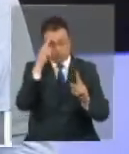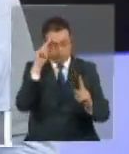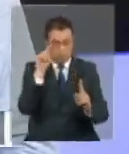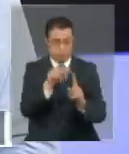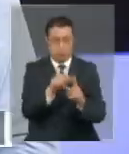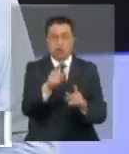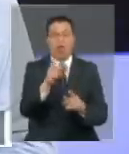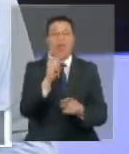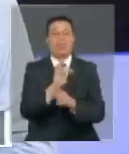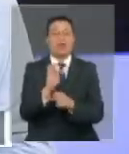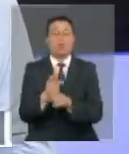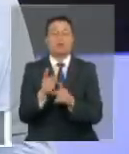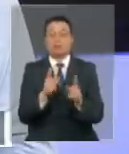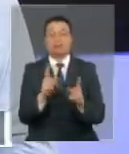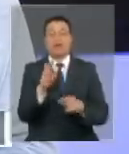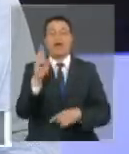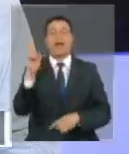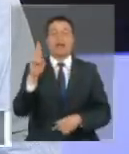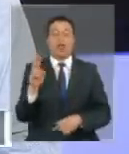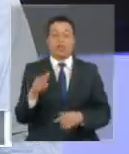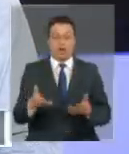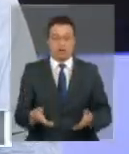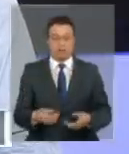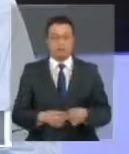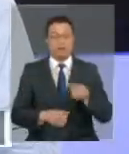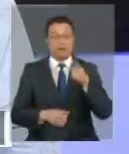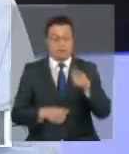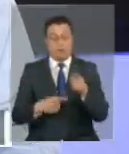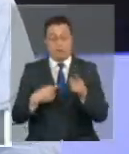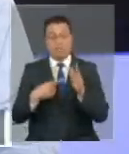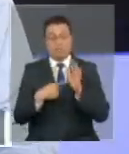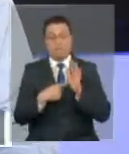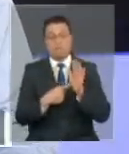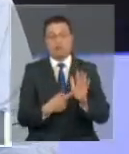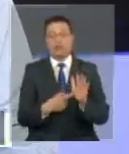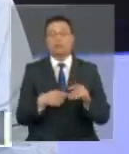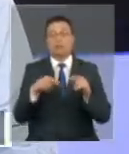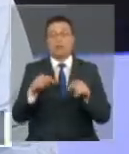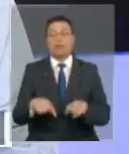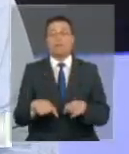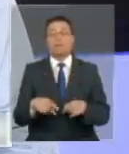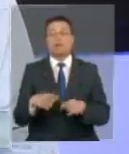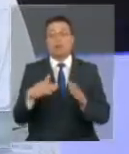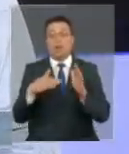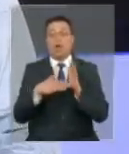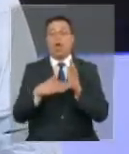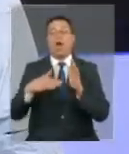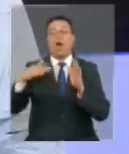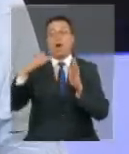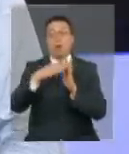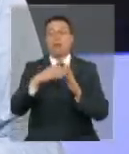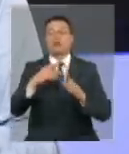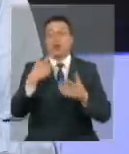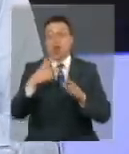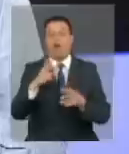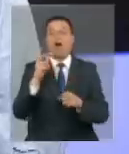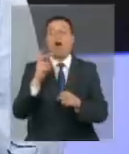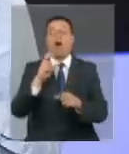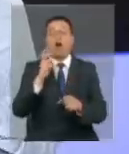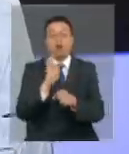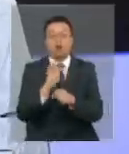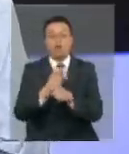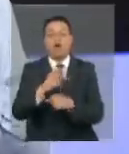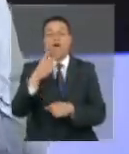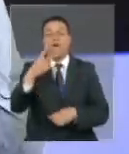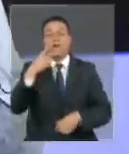van al punto de la delincuencia en Recoleta hoy día. Yo te quiero mostrar aumento significativo de robo con violencia y e